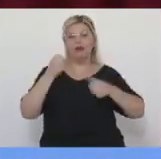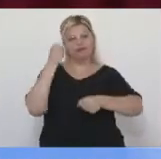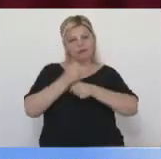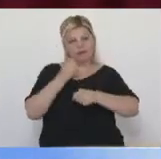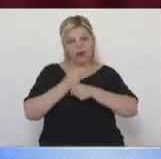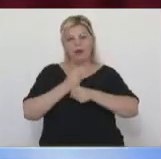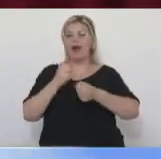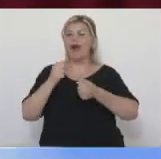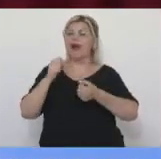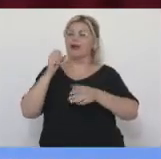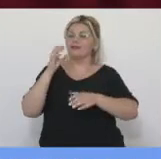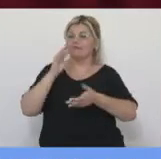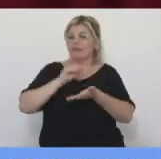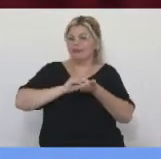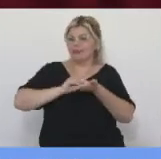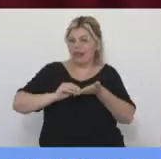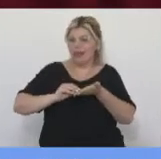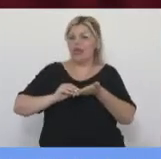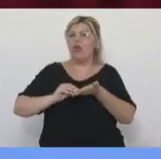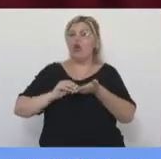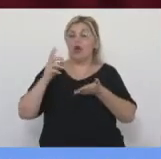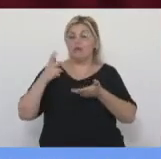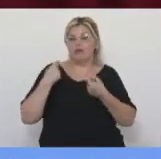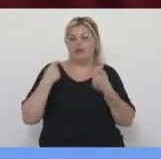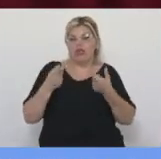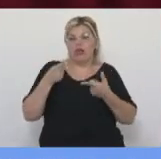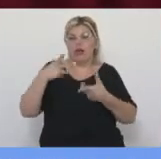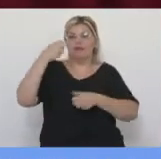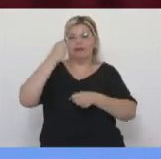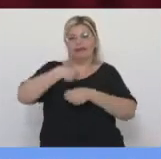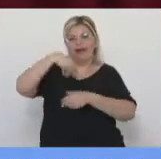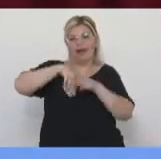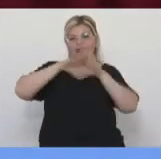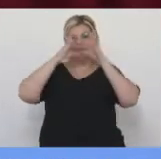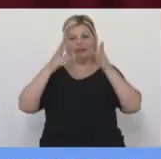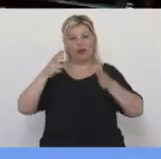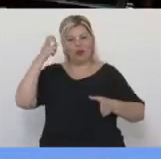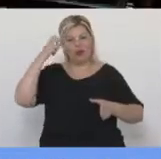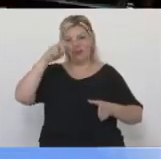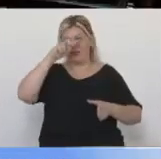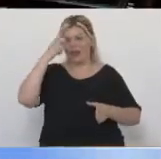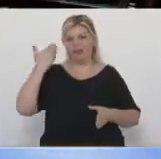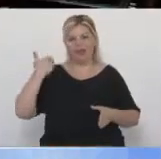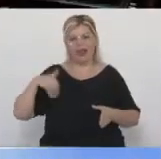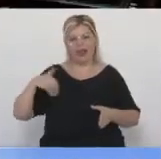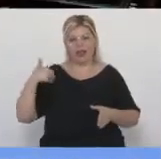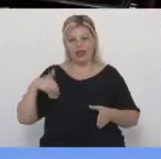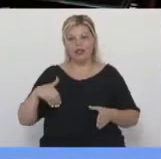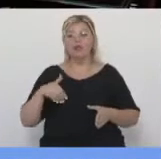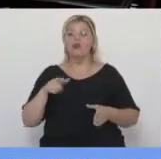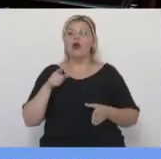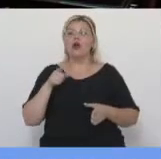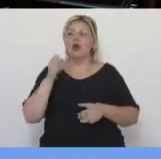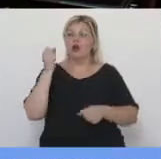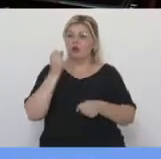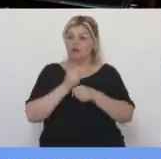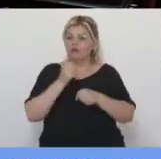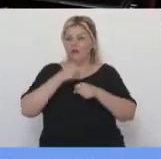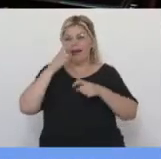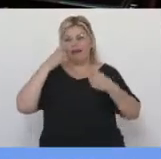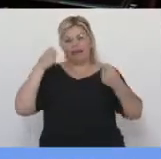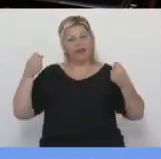confiado pero el congreso legislativo federal de la nación argentina yo hablar en todo de conformidad con lo que prescribe la constitución nacional